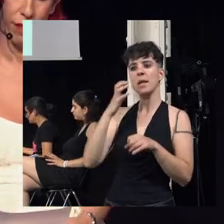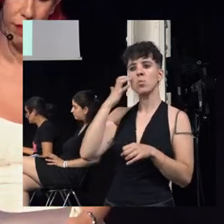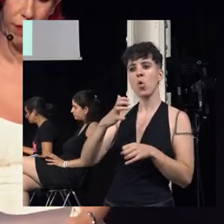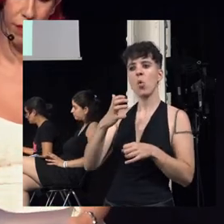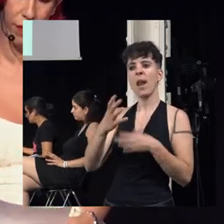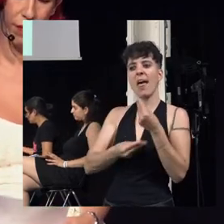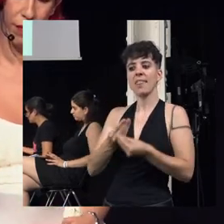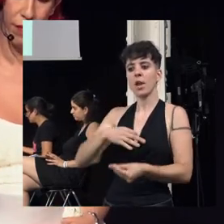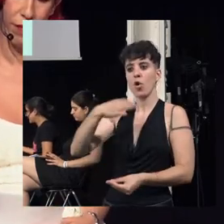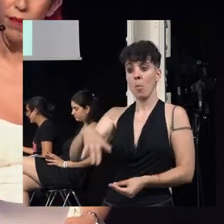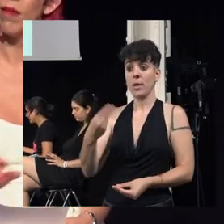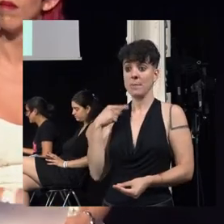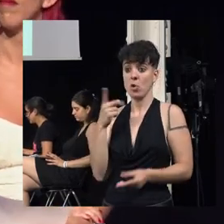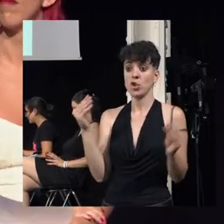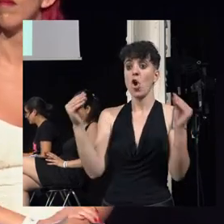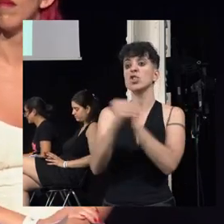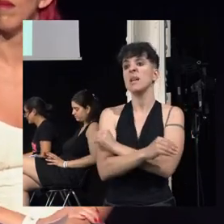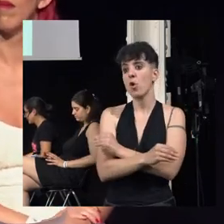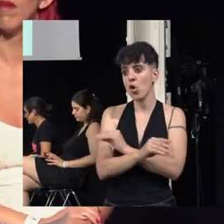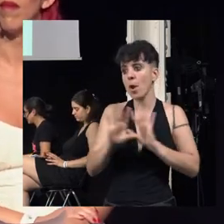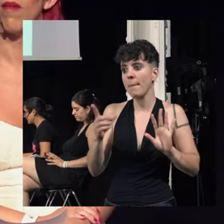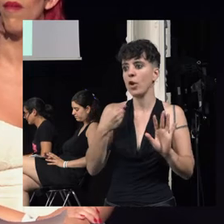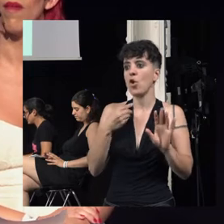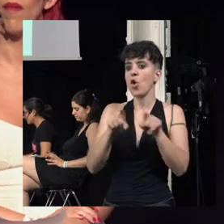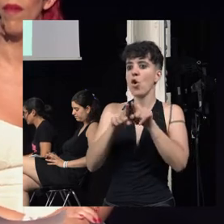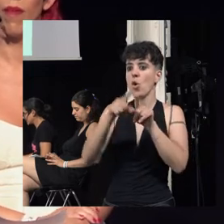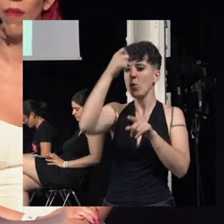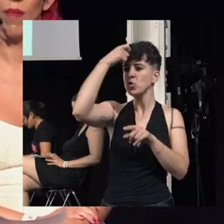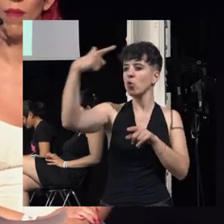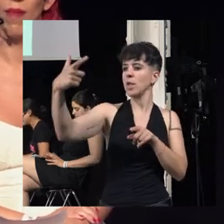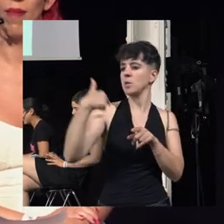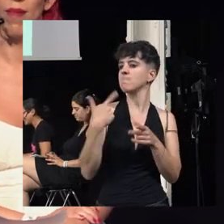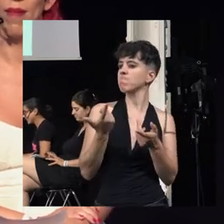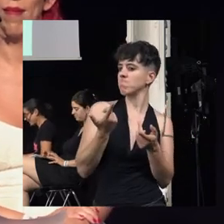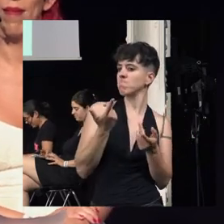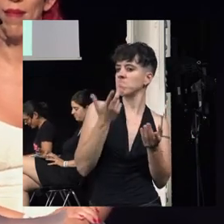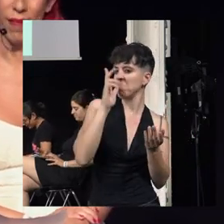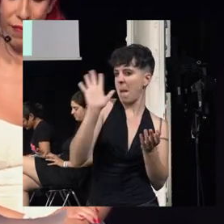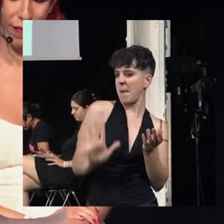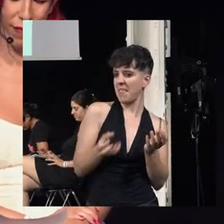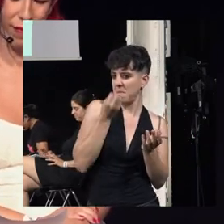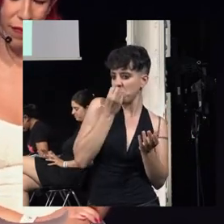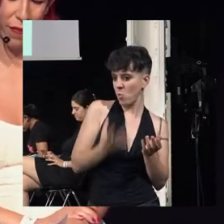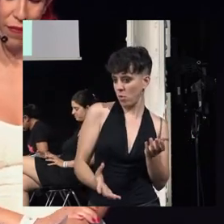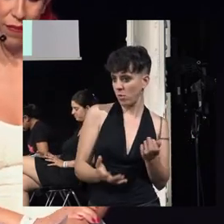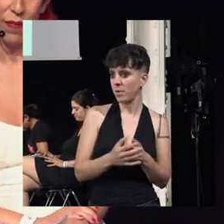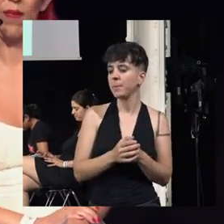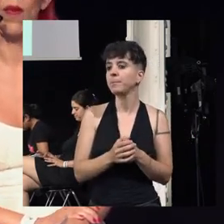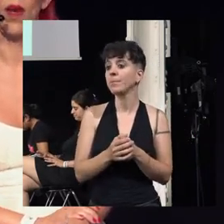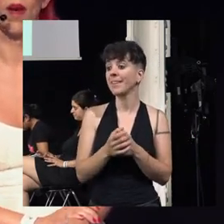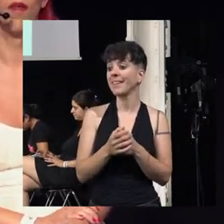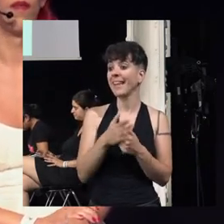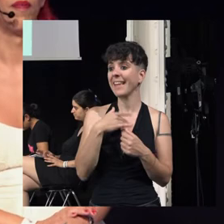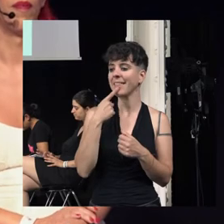es un oxímoron, ¿no? Como mínimo como sueño suena bien, ¿no? Entonces, en la figura del otro,